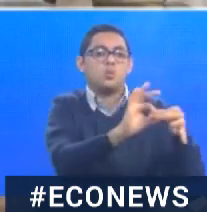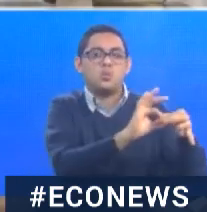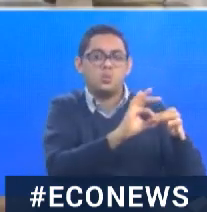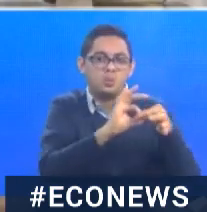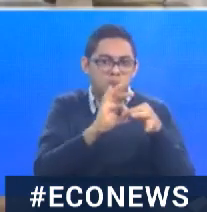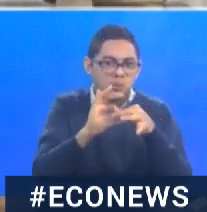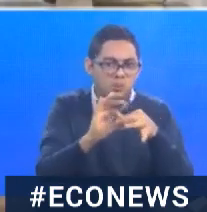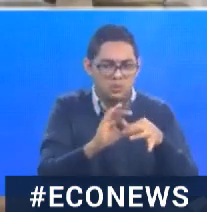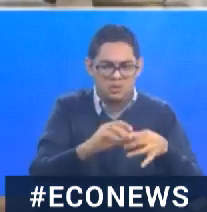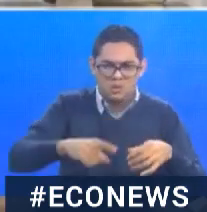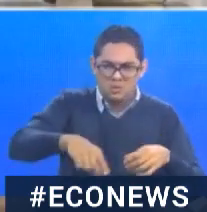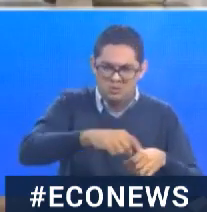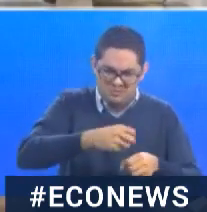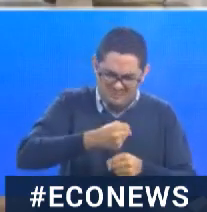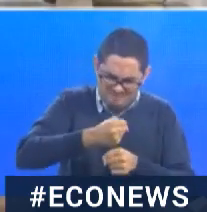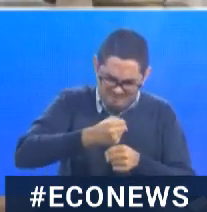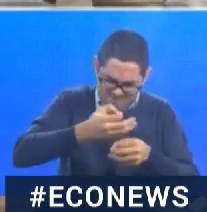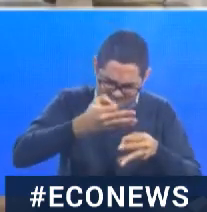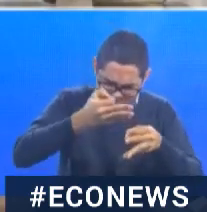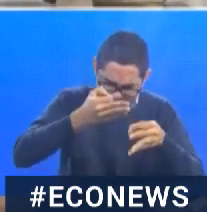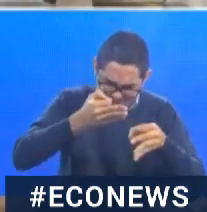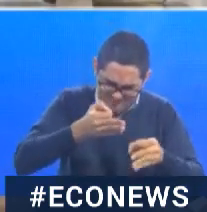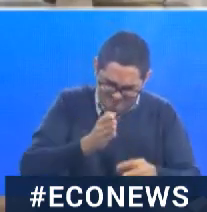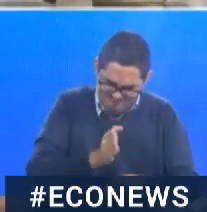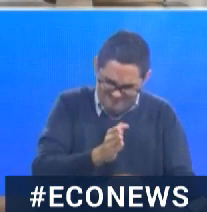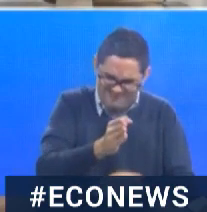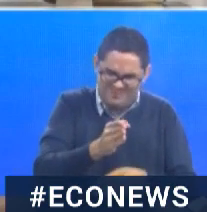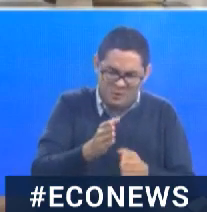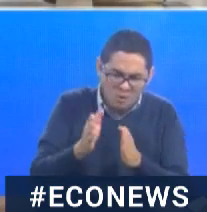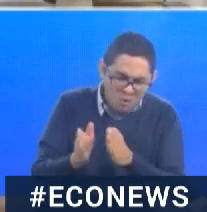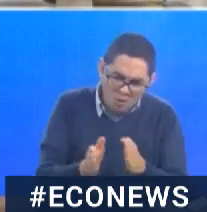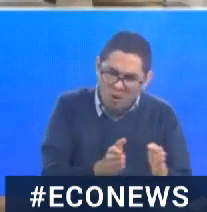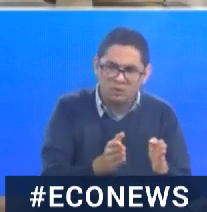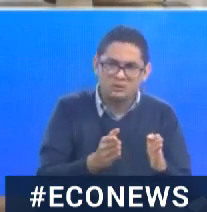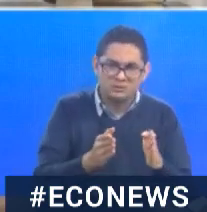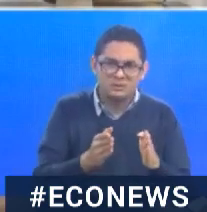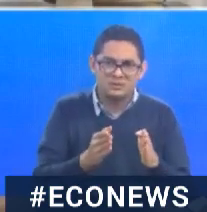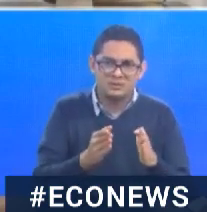la disciplina, lo mata el orden,